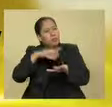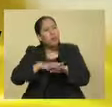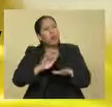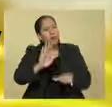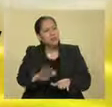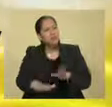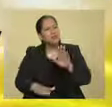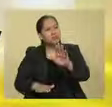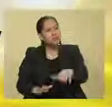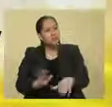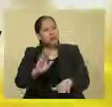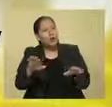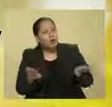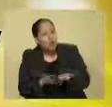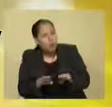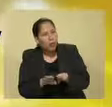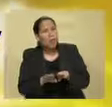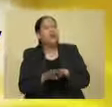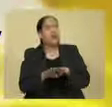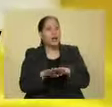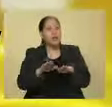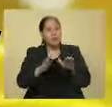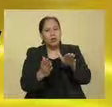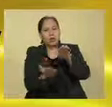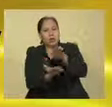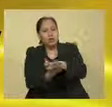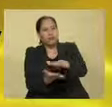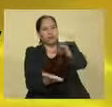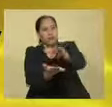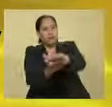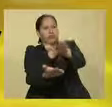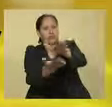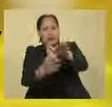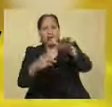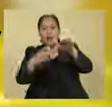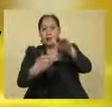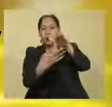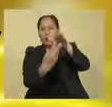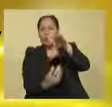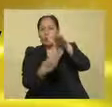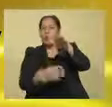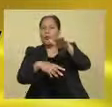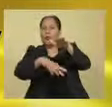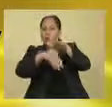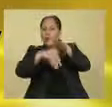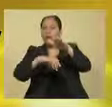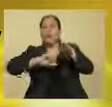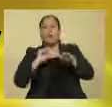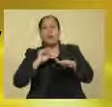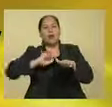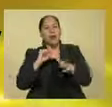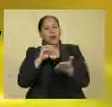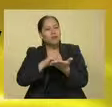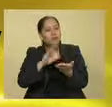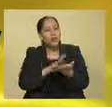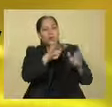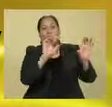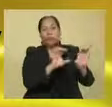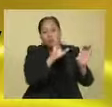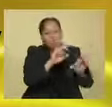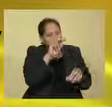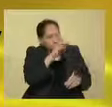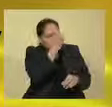centro de gravedad sobre la huella podálica. Entonces eso nos indica si este rodamiento o esta forma